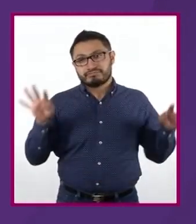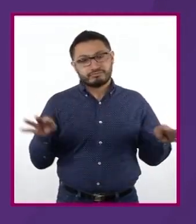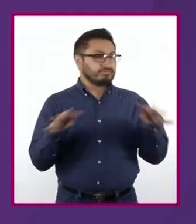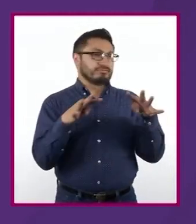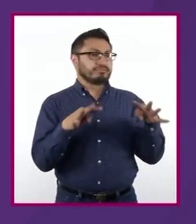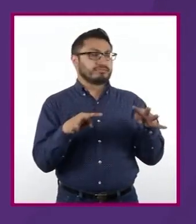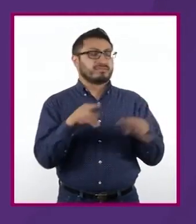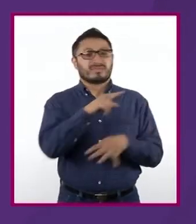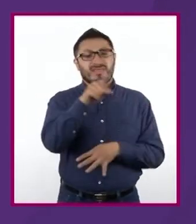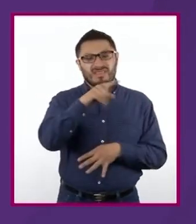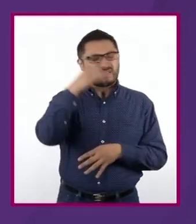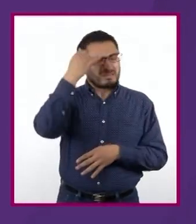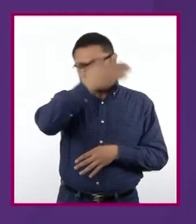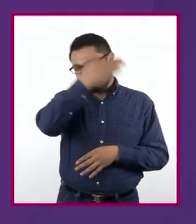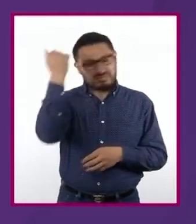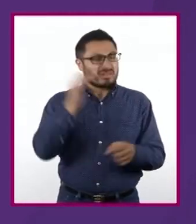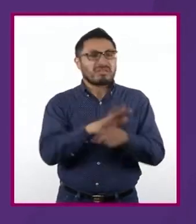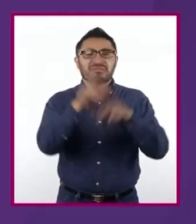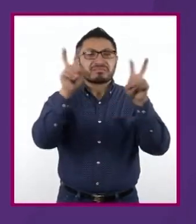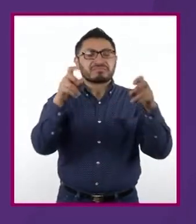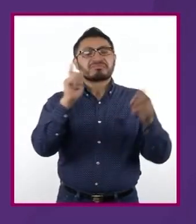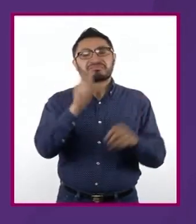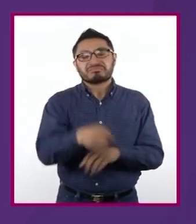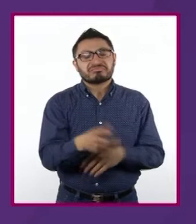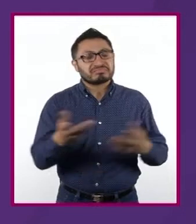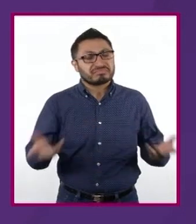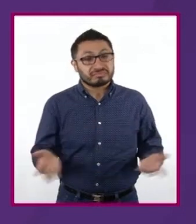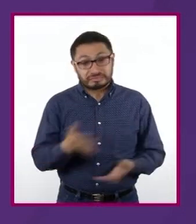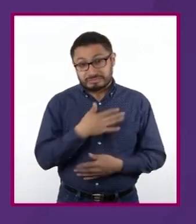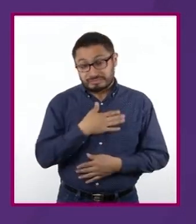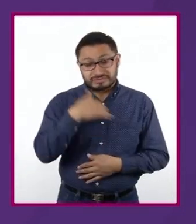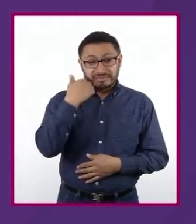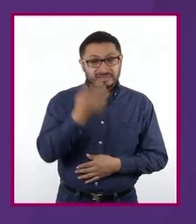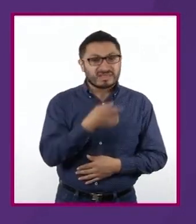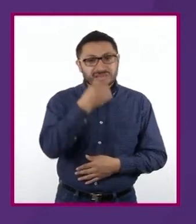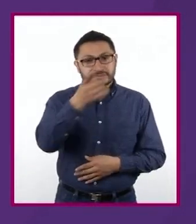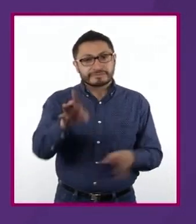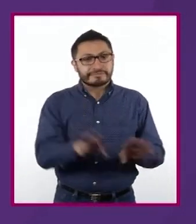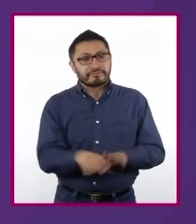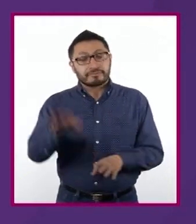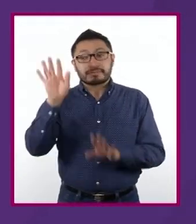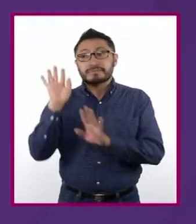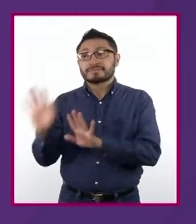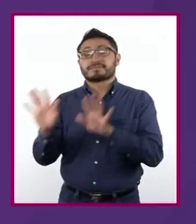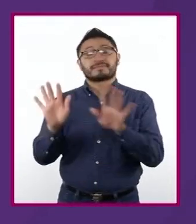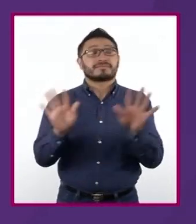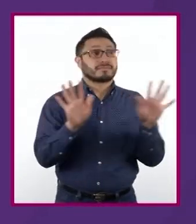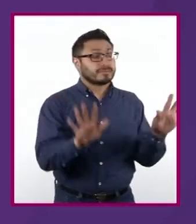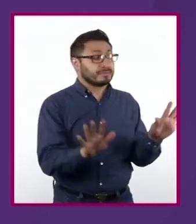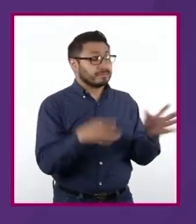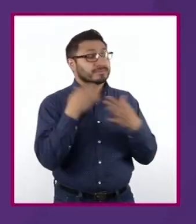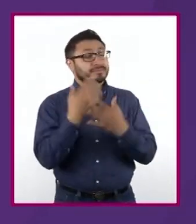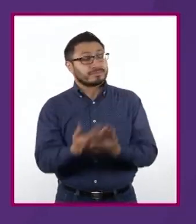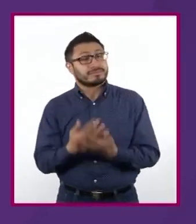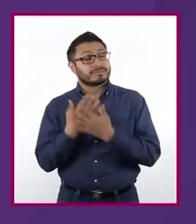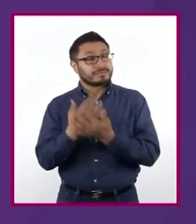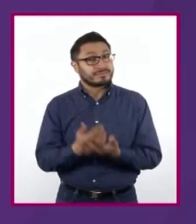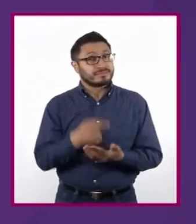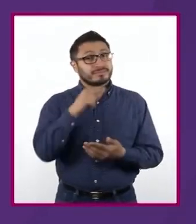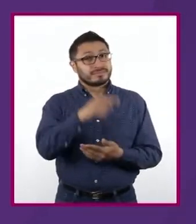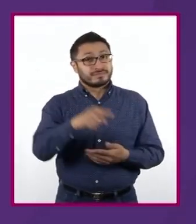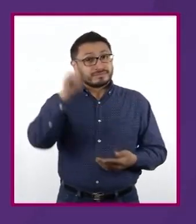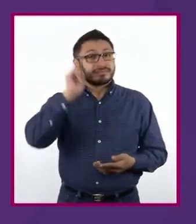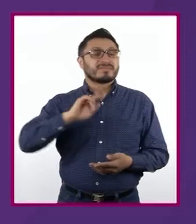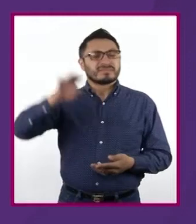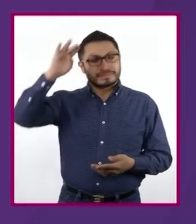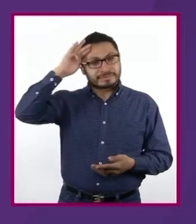no tenías idea de lo que se trataba. Yo quería decir, espérense, denle tiempo, está